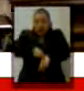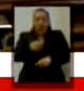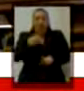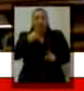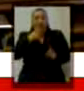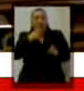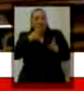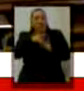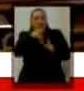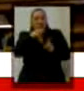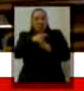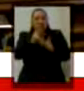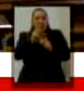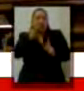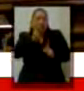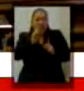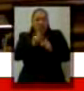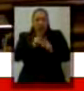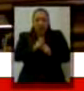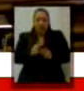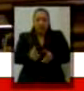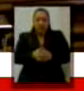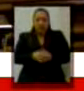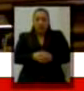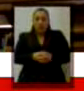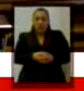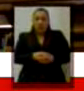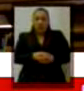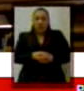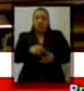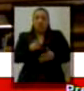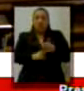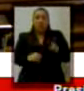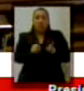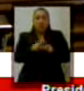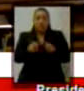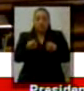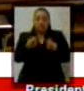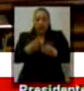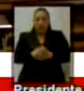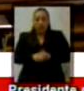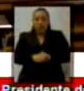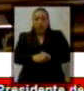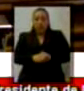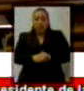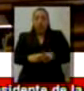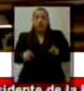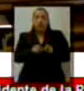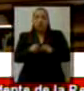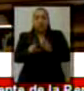insultos, ofensas, ¿no? Y así es que nos dice también la ley